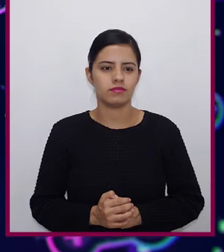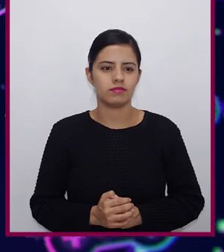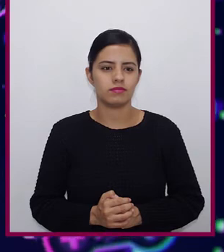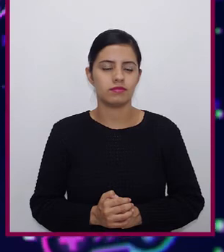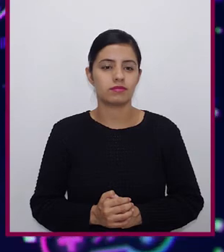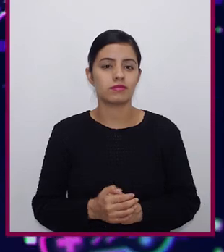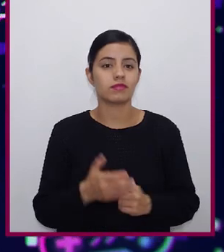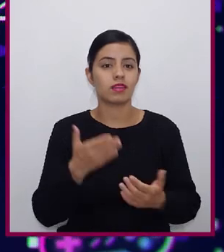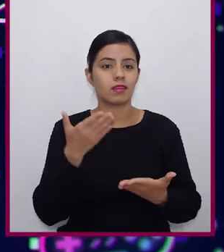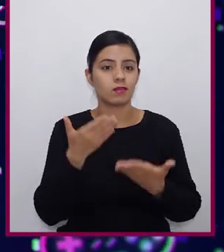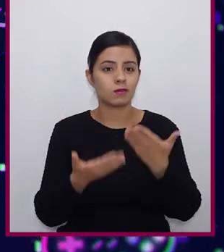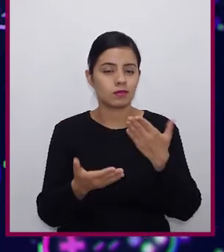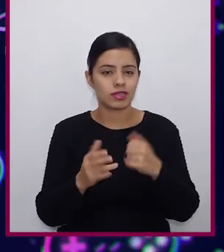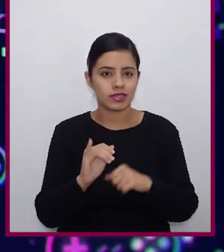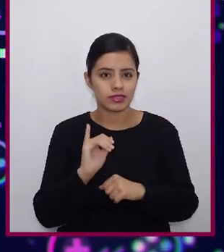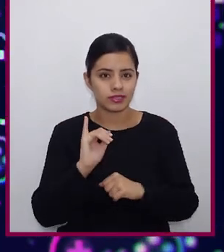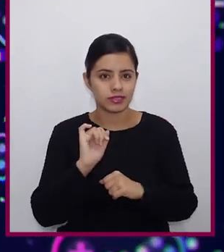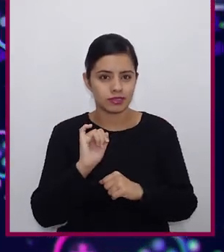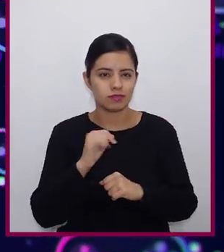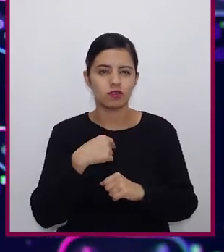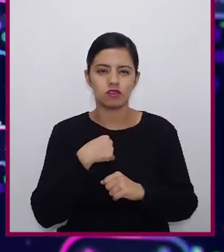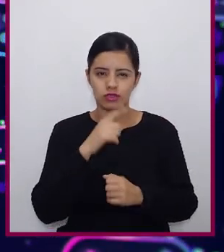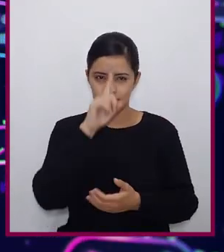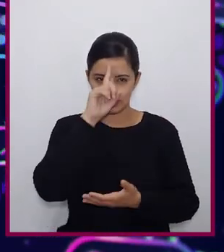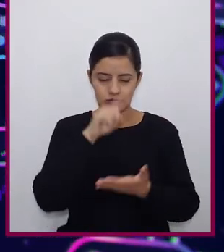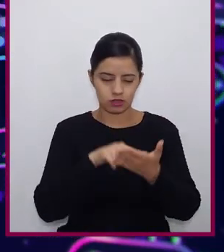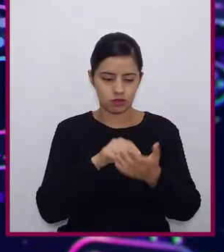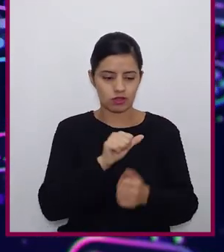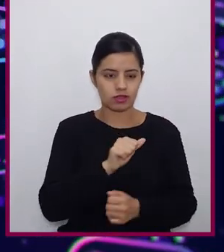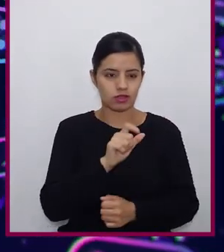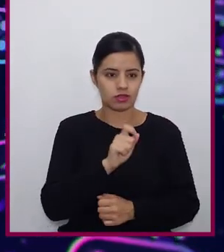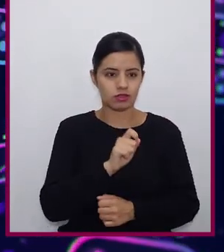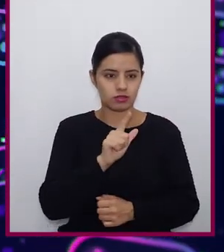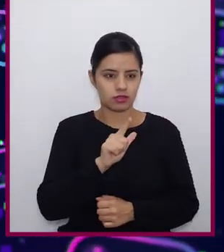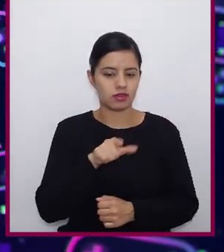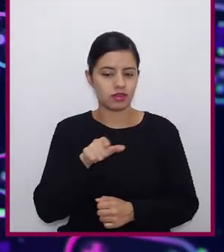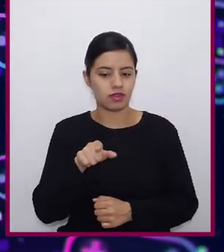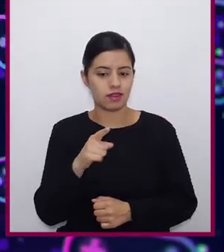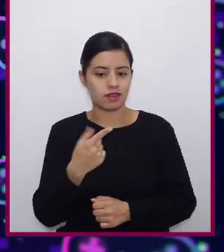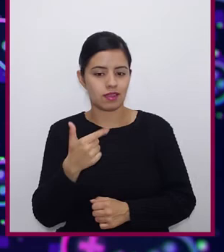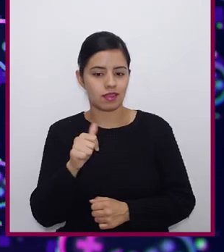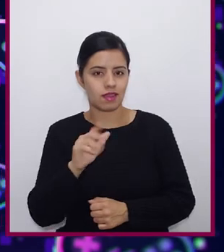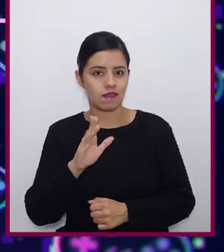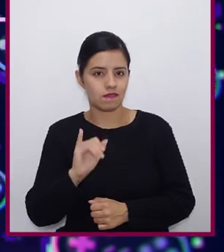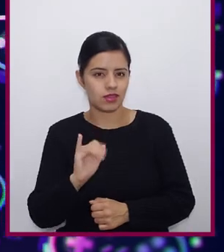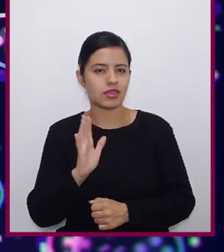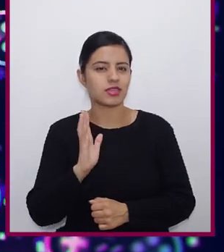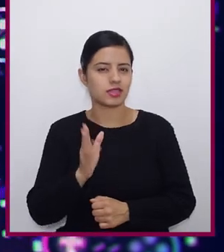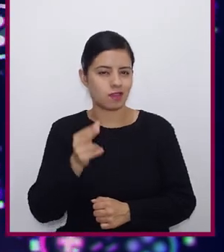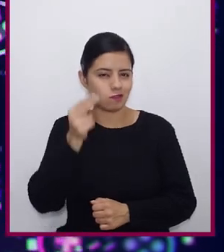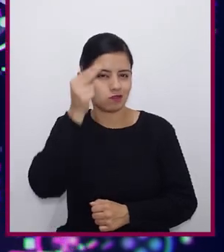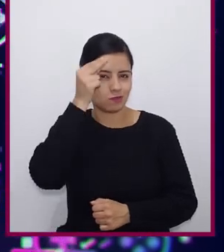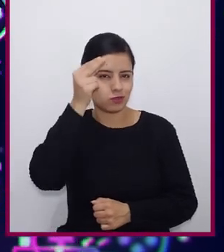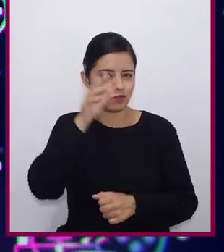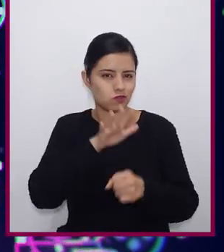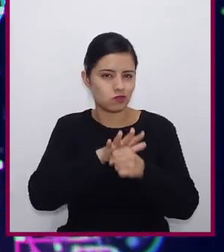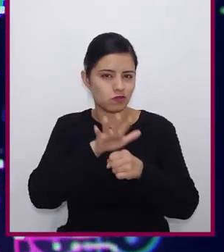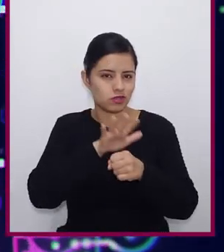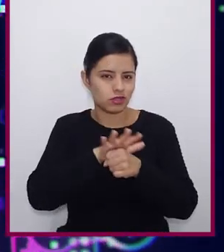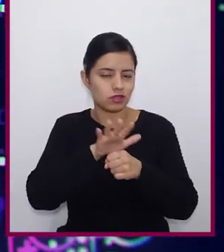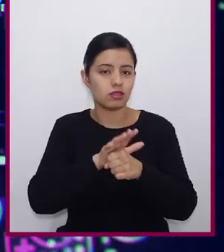Pero ahora sí, creo que Axel y Gabriela tienen los conocimientos suficientes para